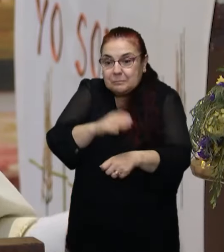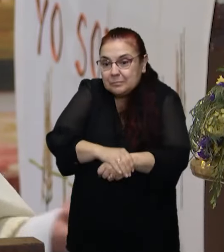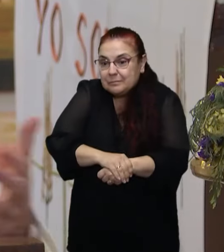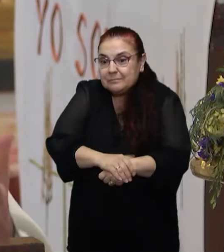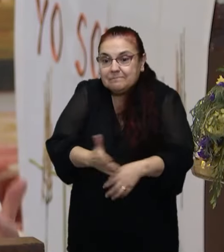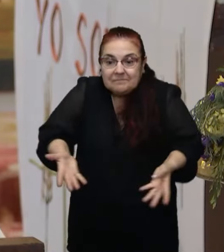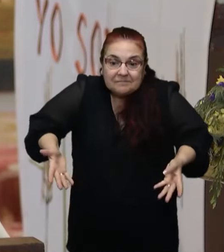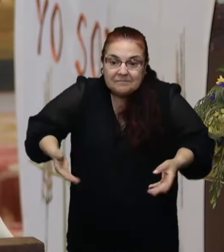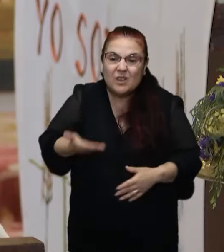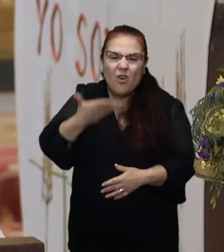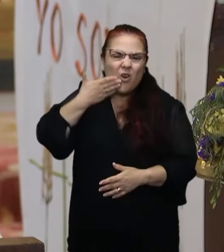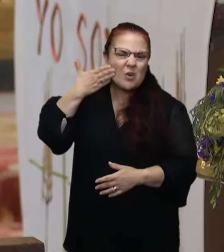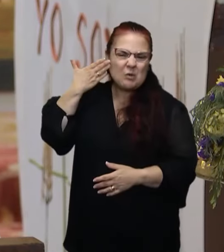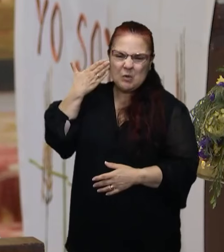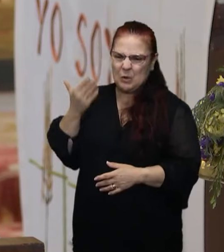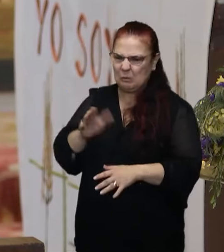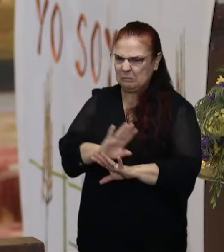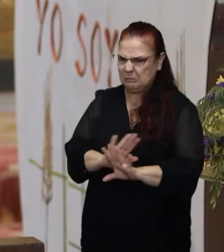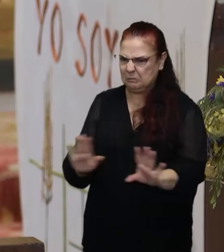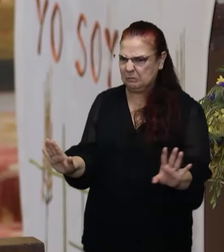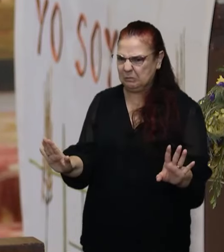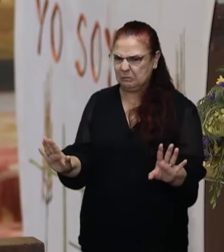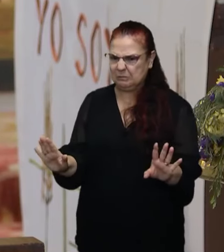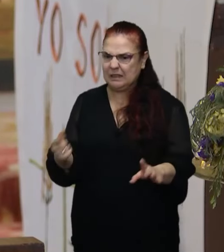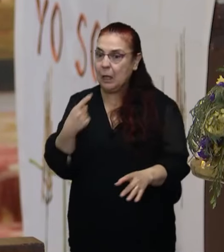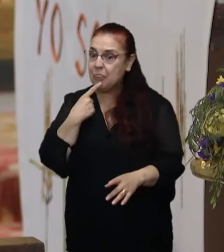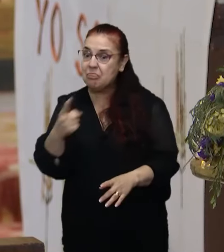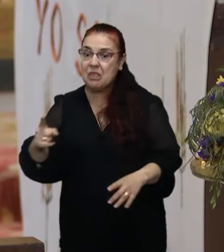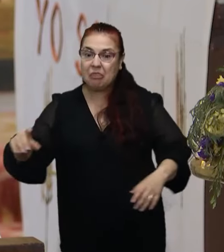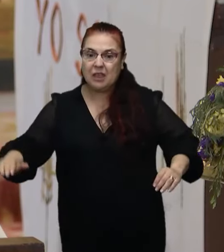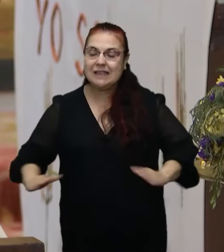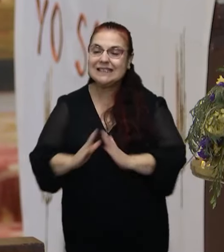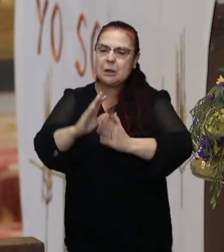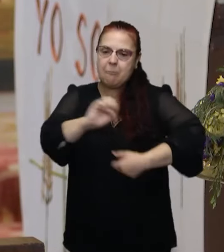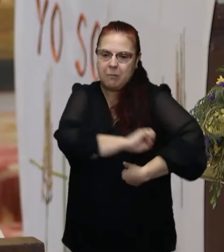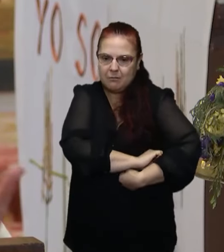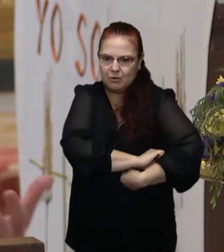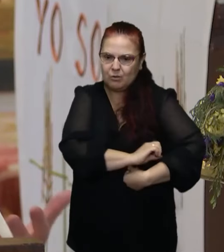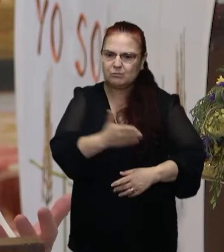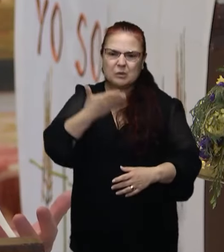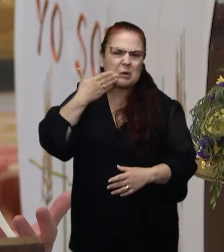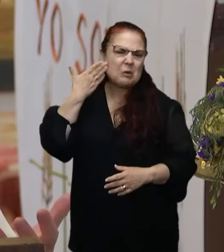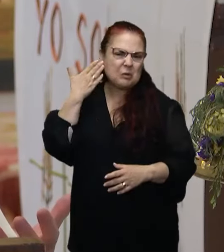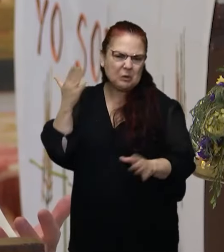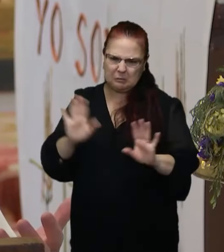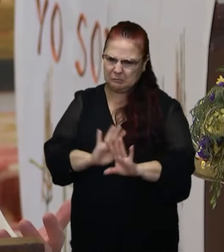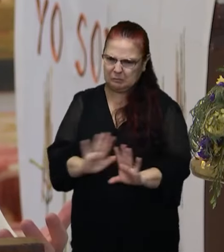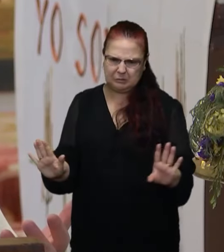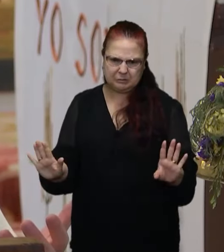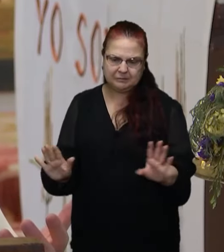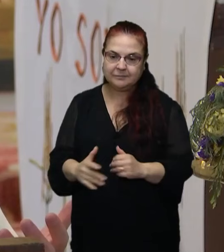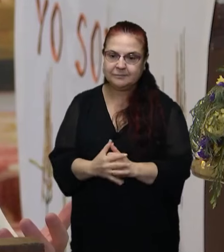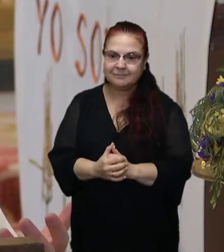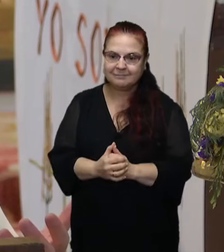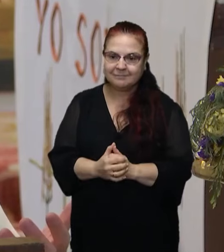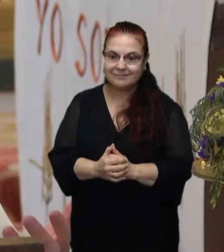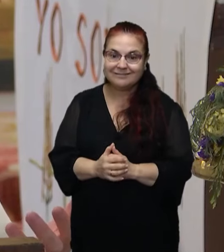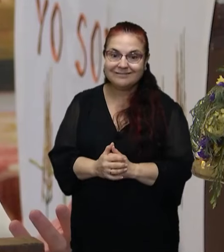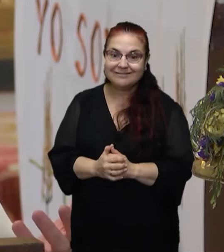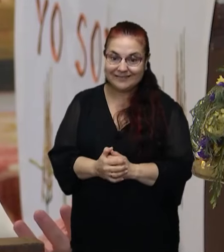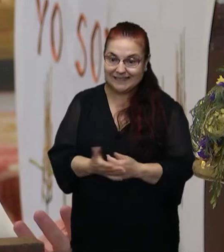¿A qué tanto orgullo?, dice San Pablo. Y la mansedumbre estaría, pues, en